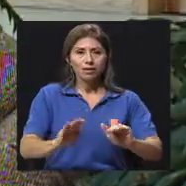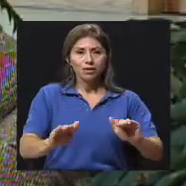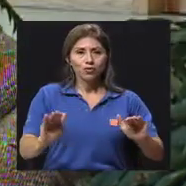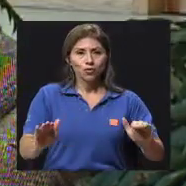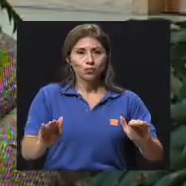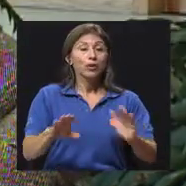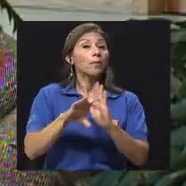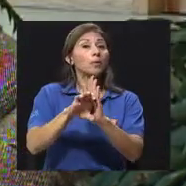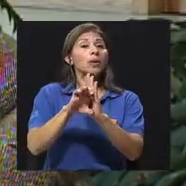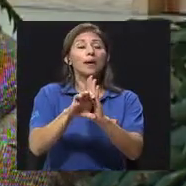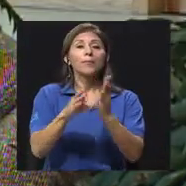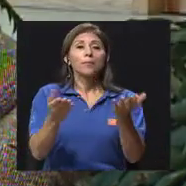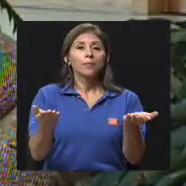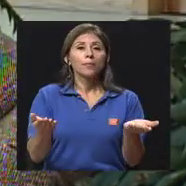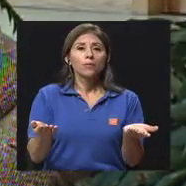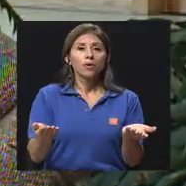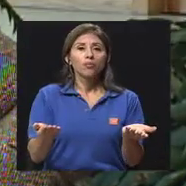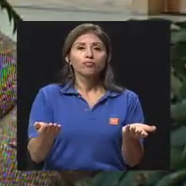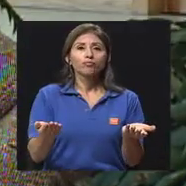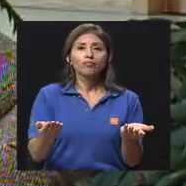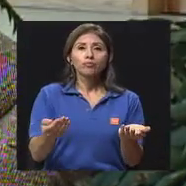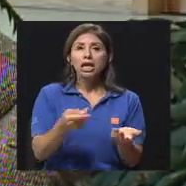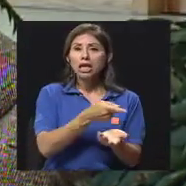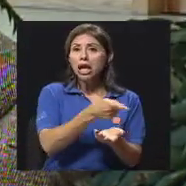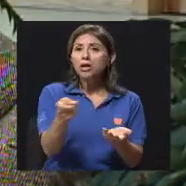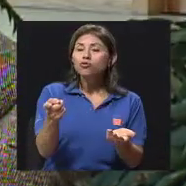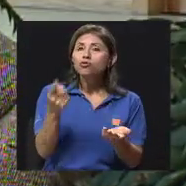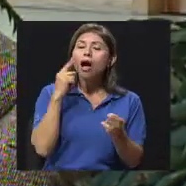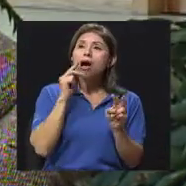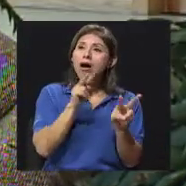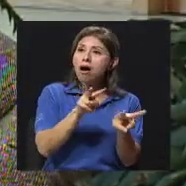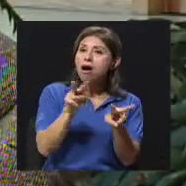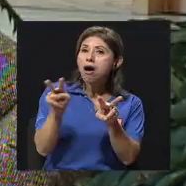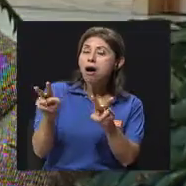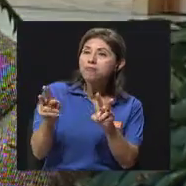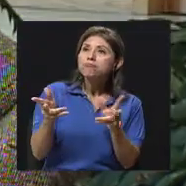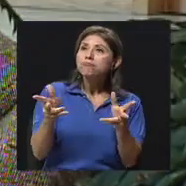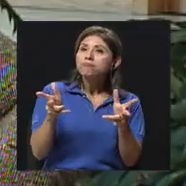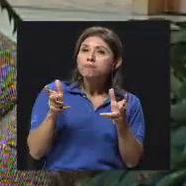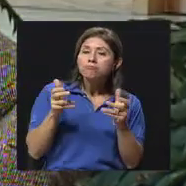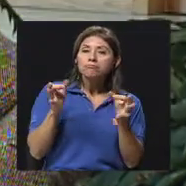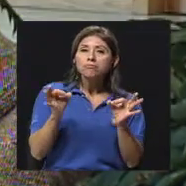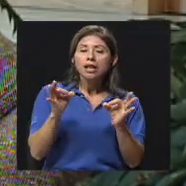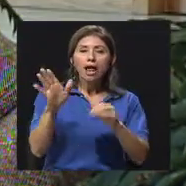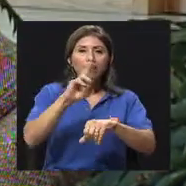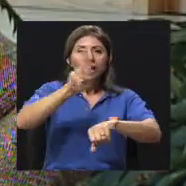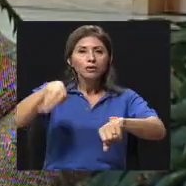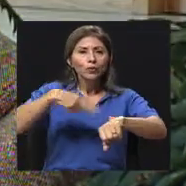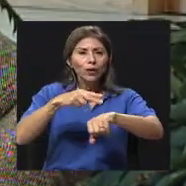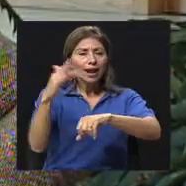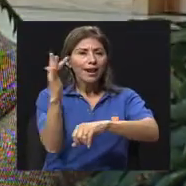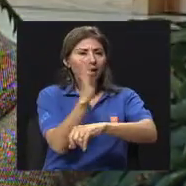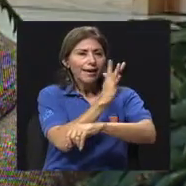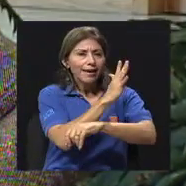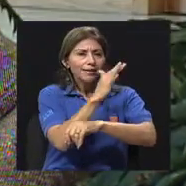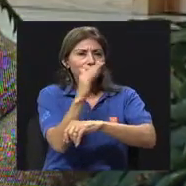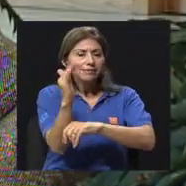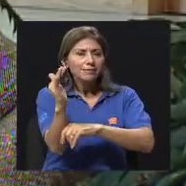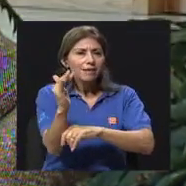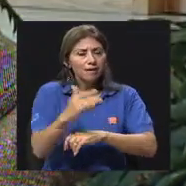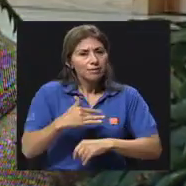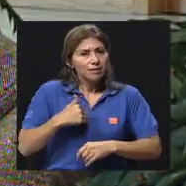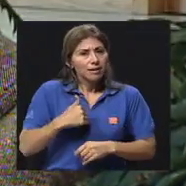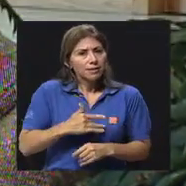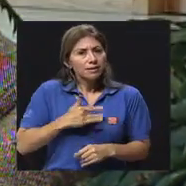aspectos como por ejemplo, reconocer más la naturaleza, tener más sentido del olfato, ver